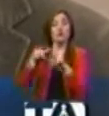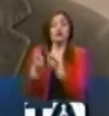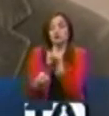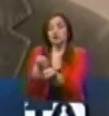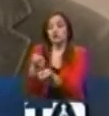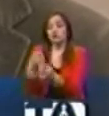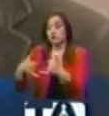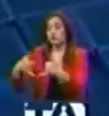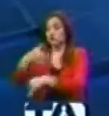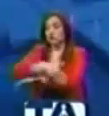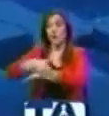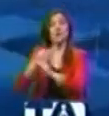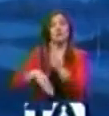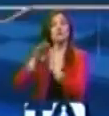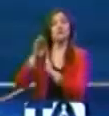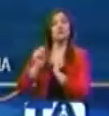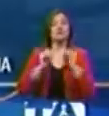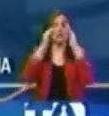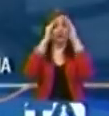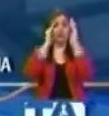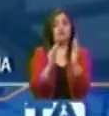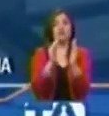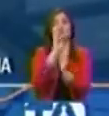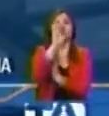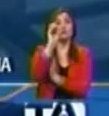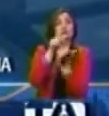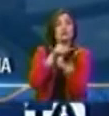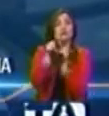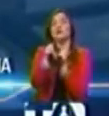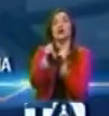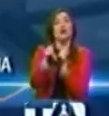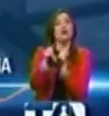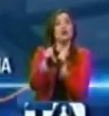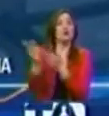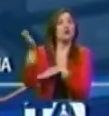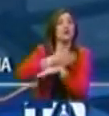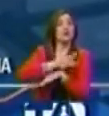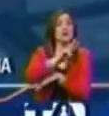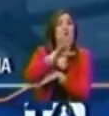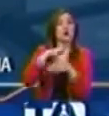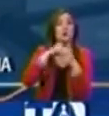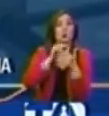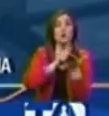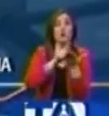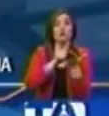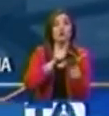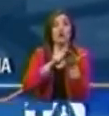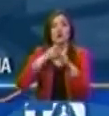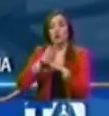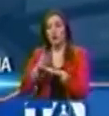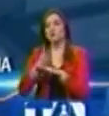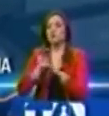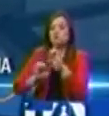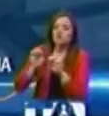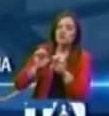en donde está ubicado el inmueble. Por una vivienda de $70.000 que hasta el año anterior se pagó $25 y luego de